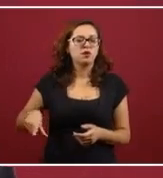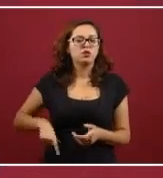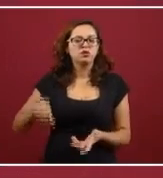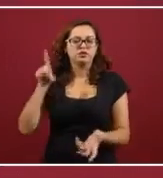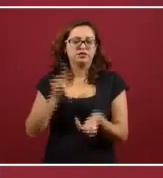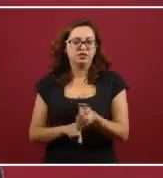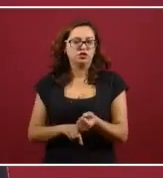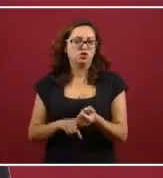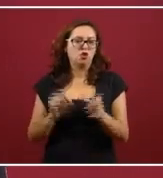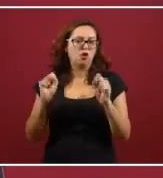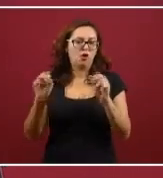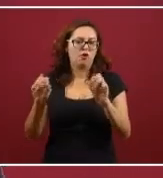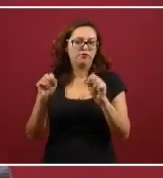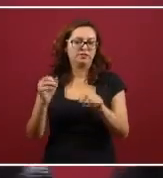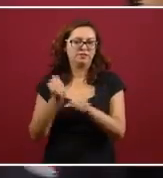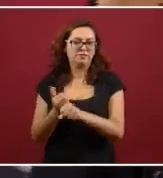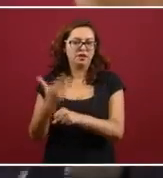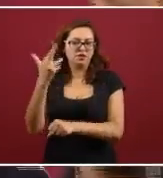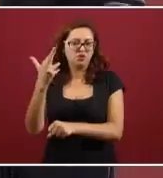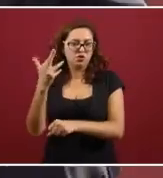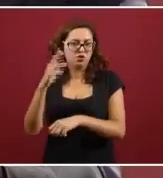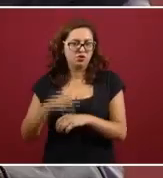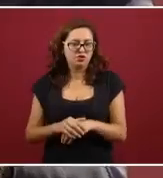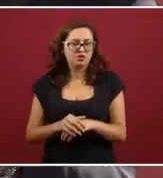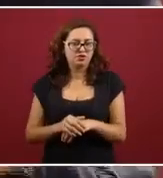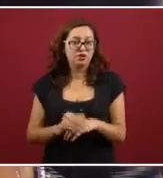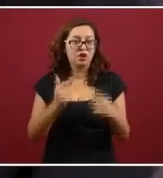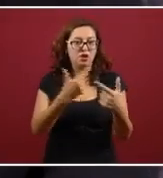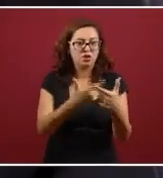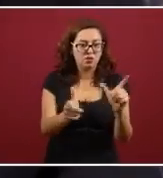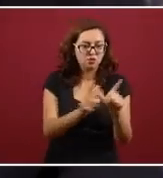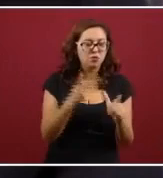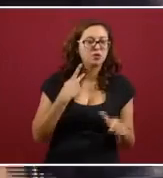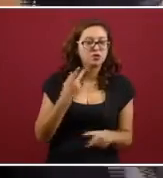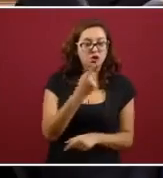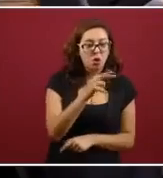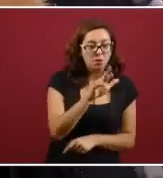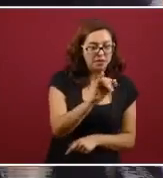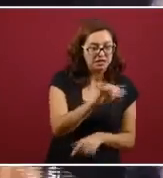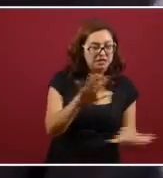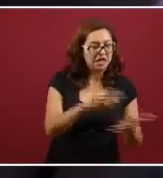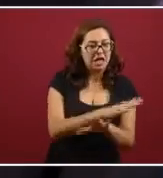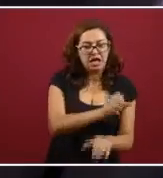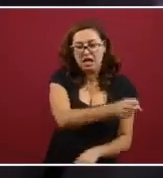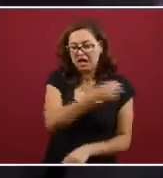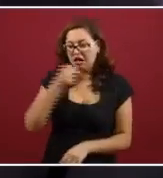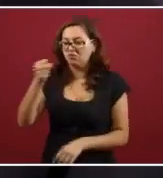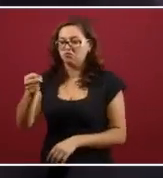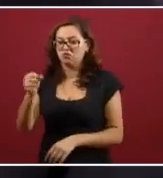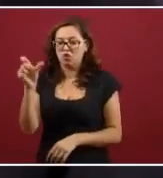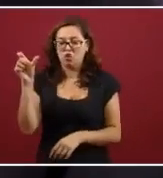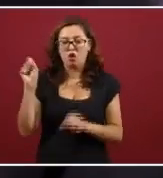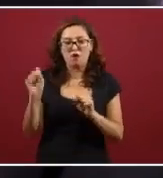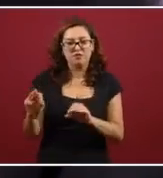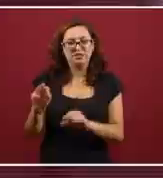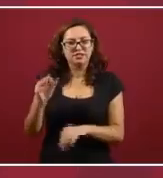del PRI, a oficial mayor de gobierno en aquellos tiempos.